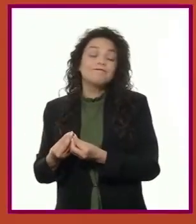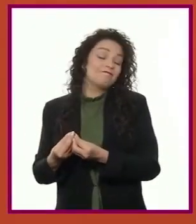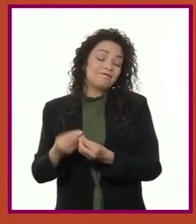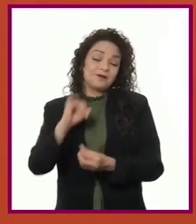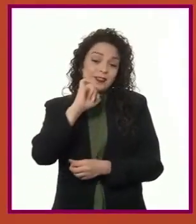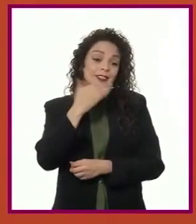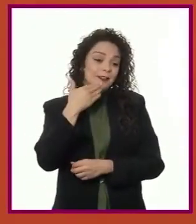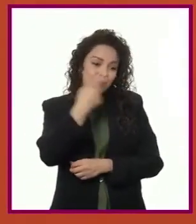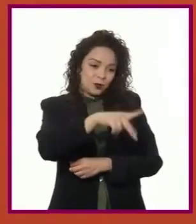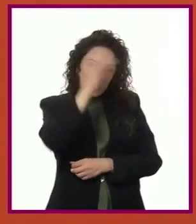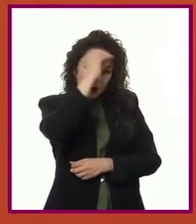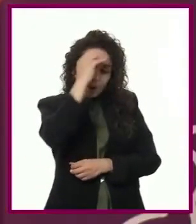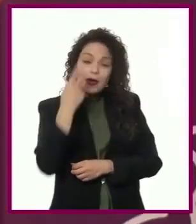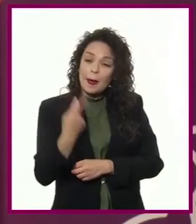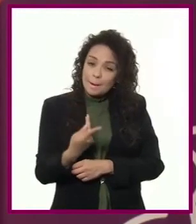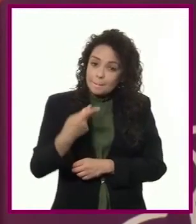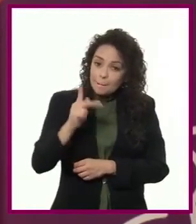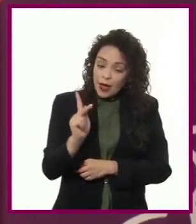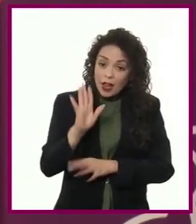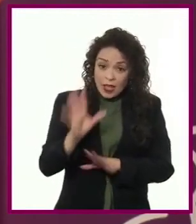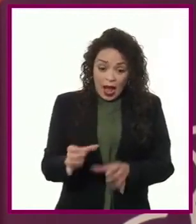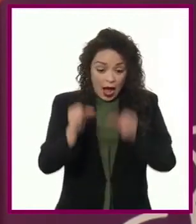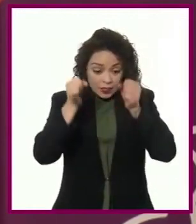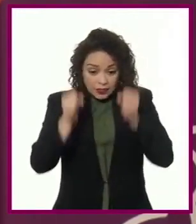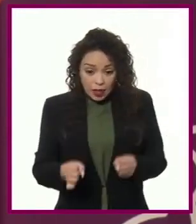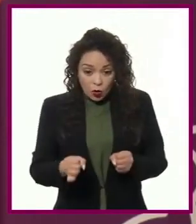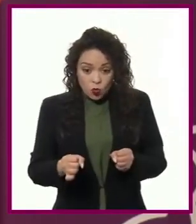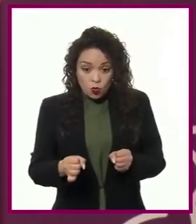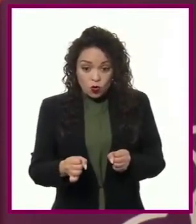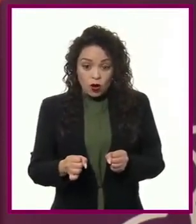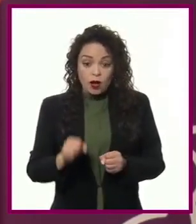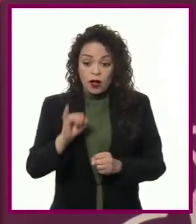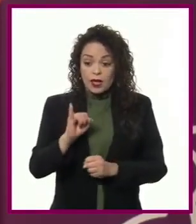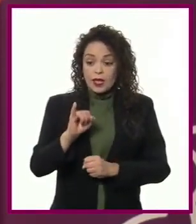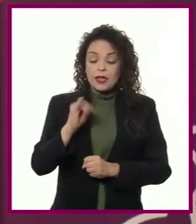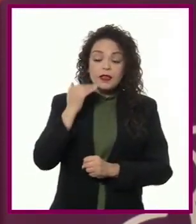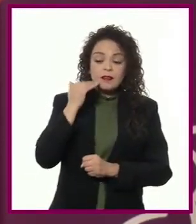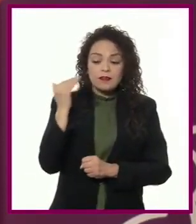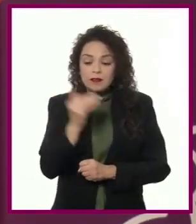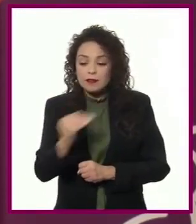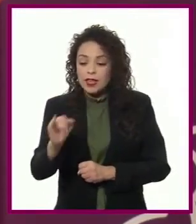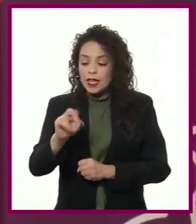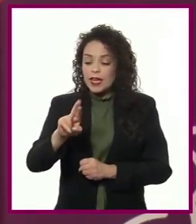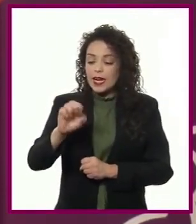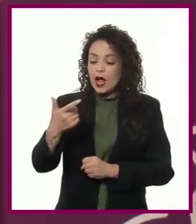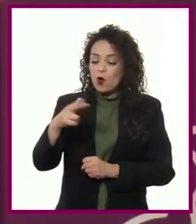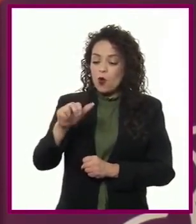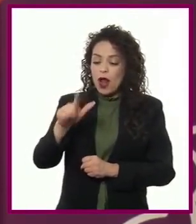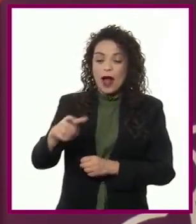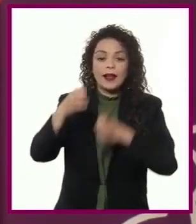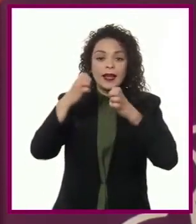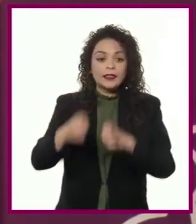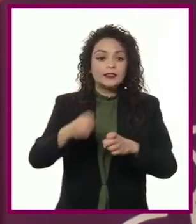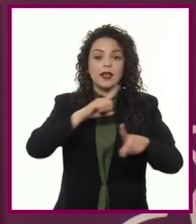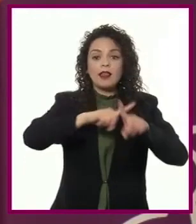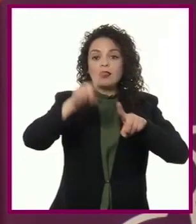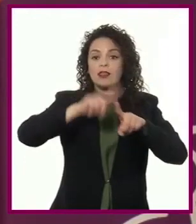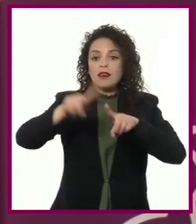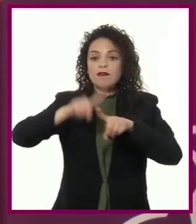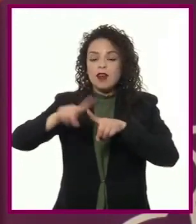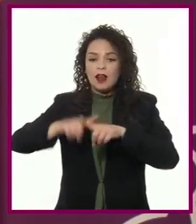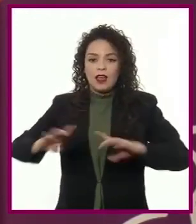embargo, no asegura que al ser irregulares entren todas las galaxias que no poseen